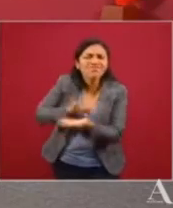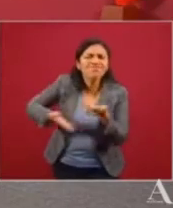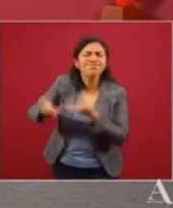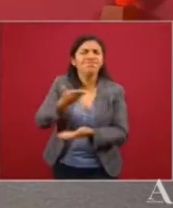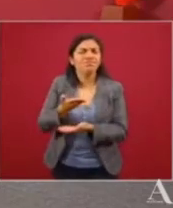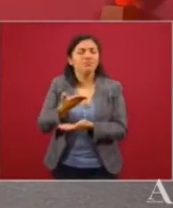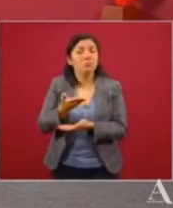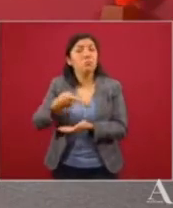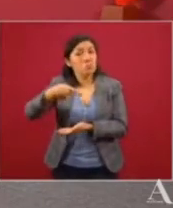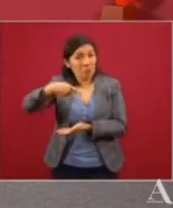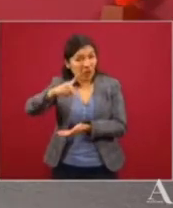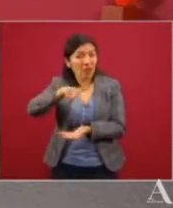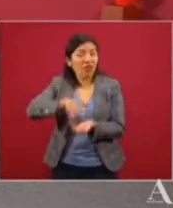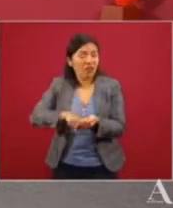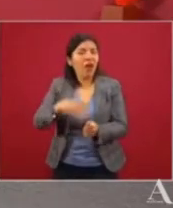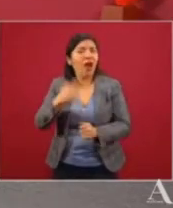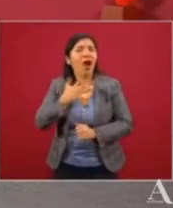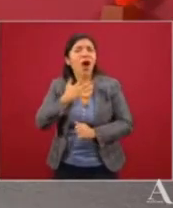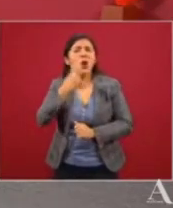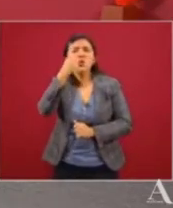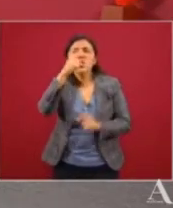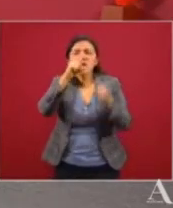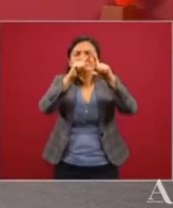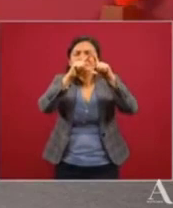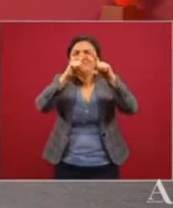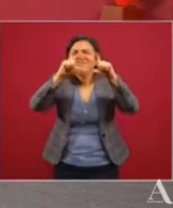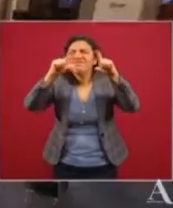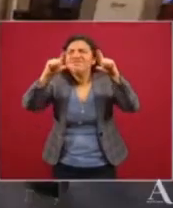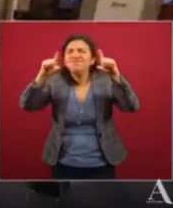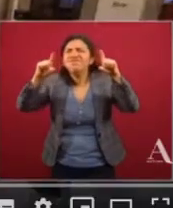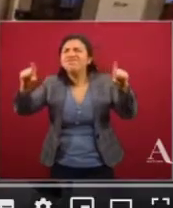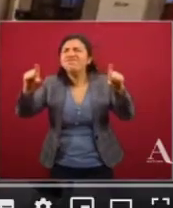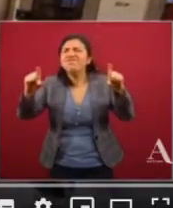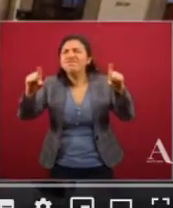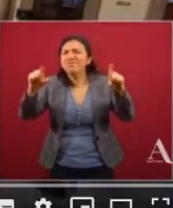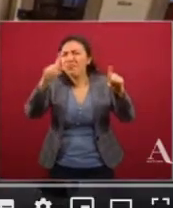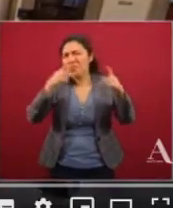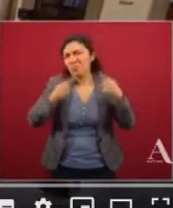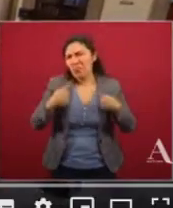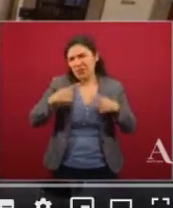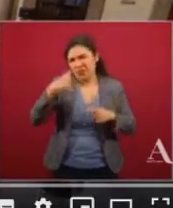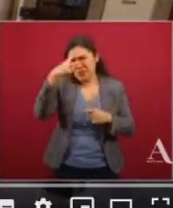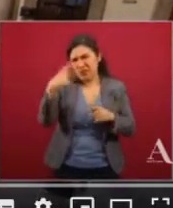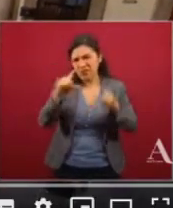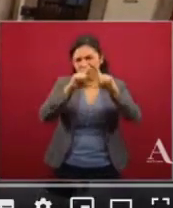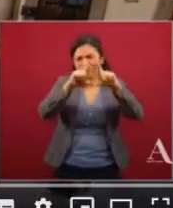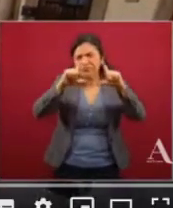pero existe una franja la población